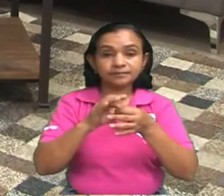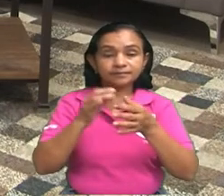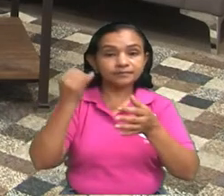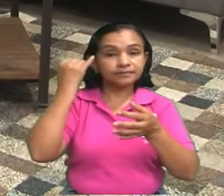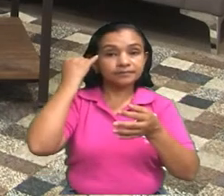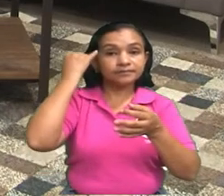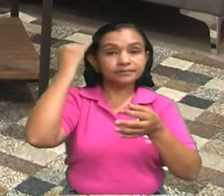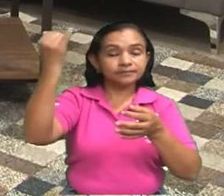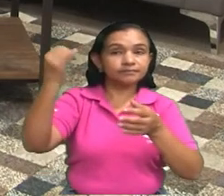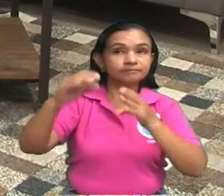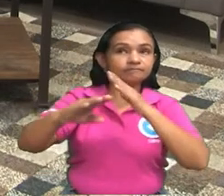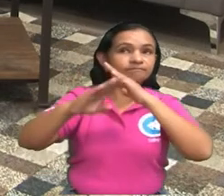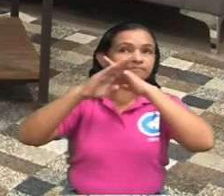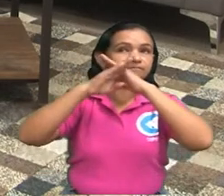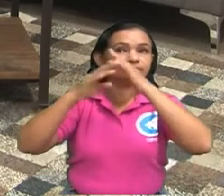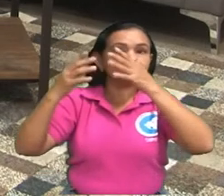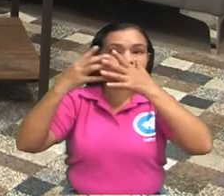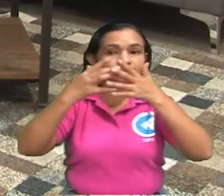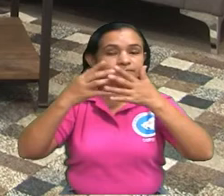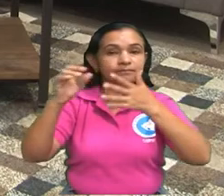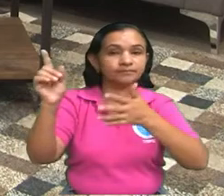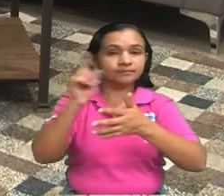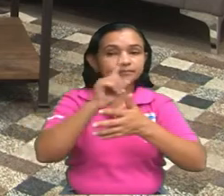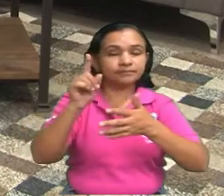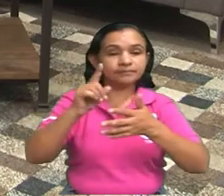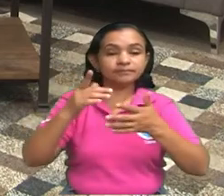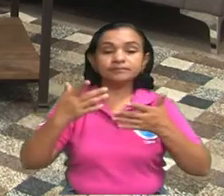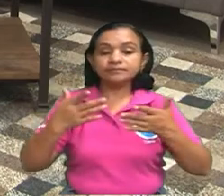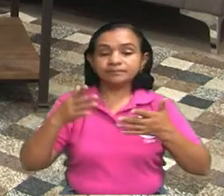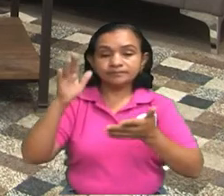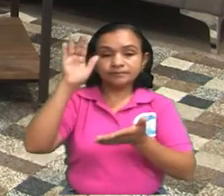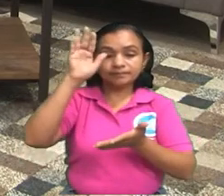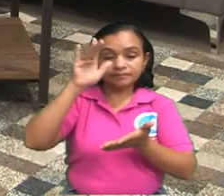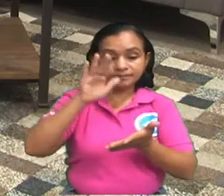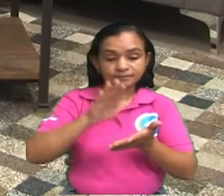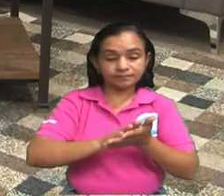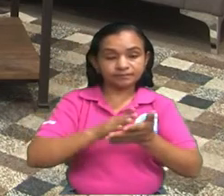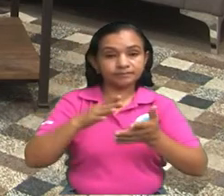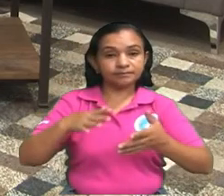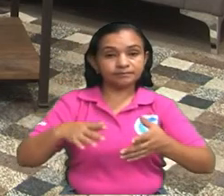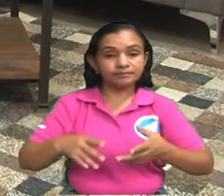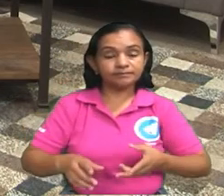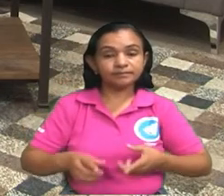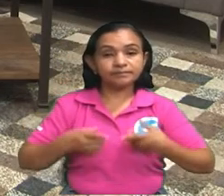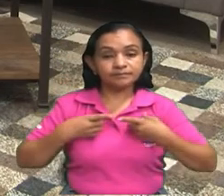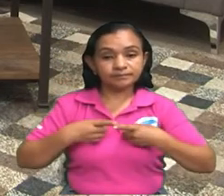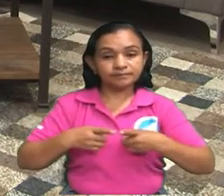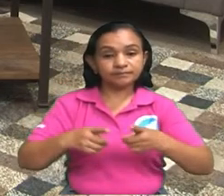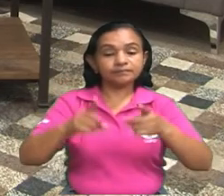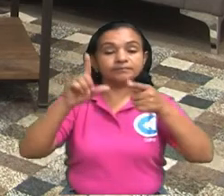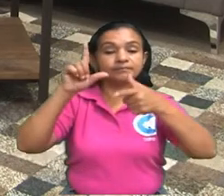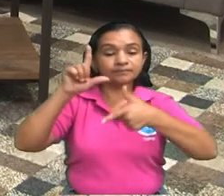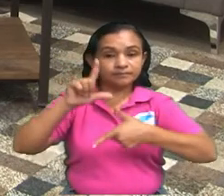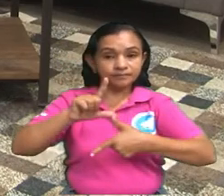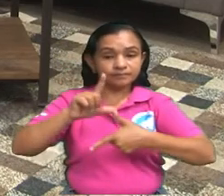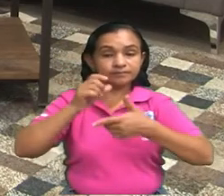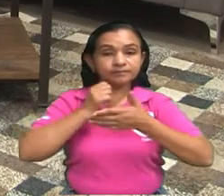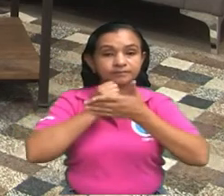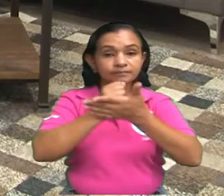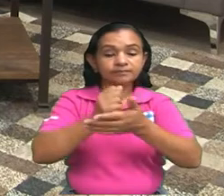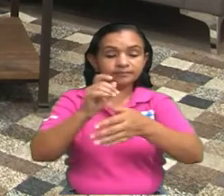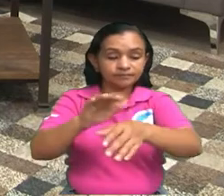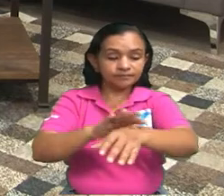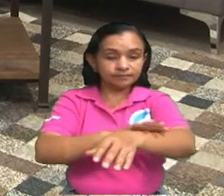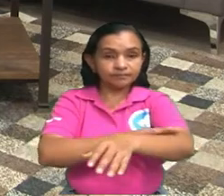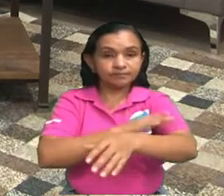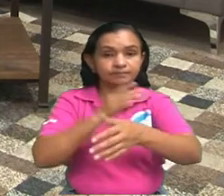principio antiimperialista, nos levanta el espíritu y la dignidad latinoamericana, nos revive el